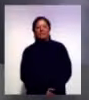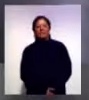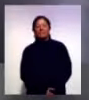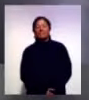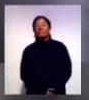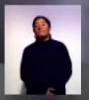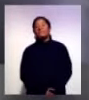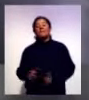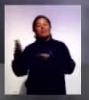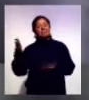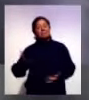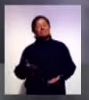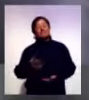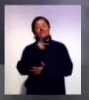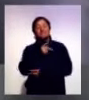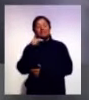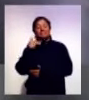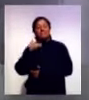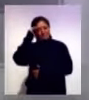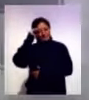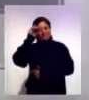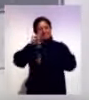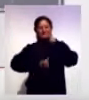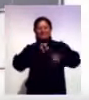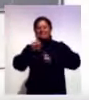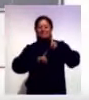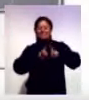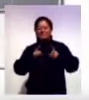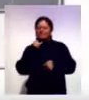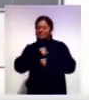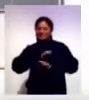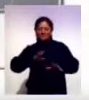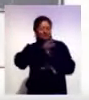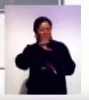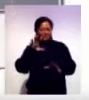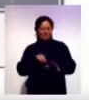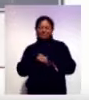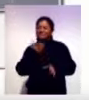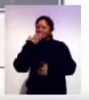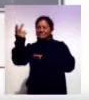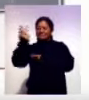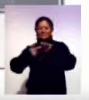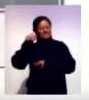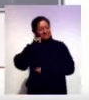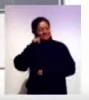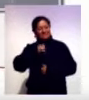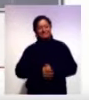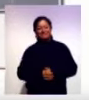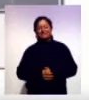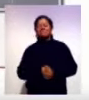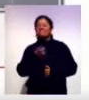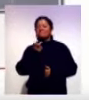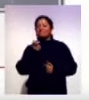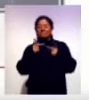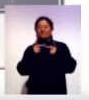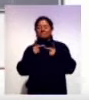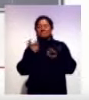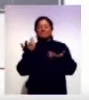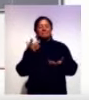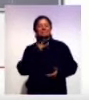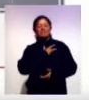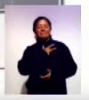Y está con nosotros Pepe Hernández, el señor de los deportes, con toda la información. Pepe, bienvenido como siempre. Efectivamente, muchísimas gracias,